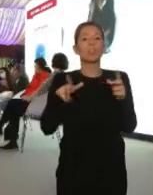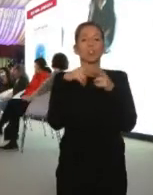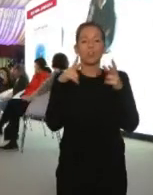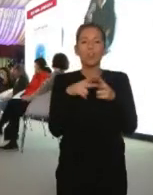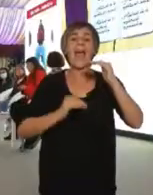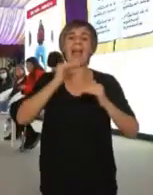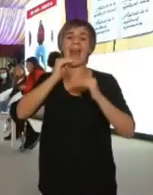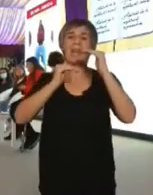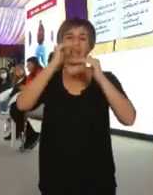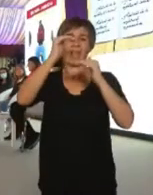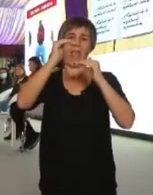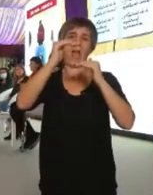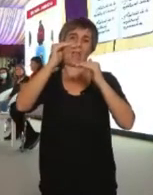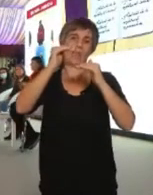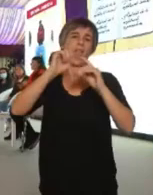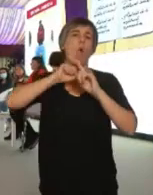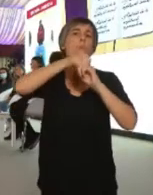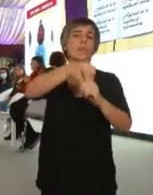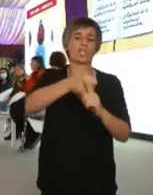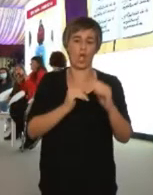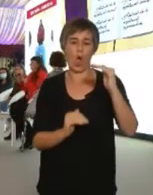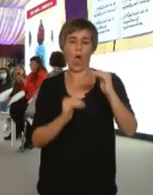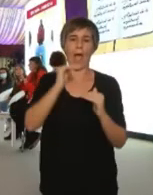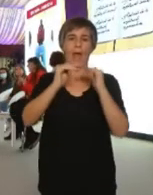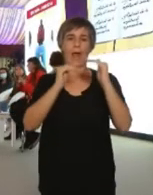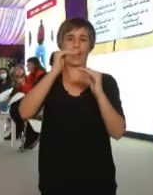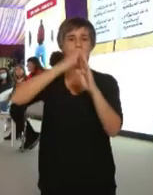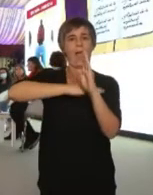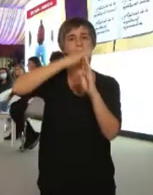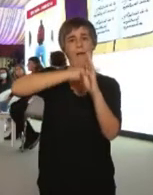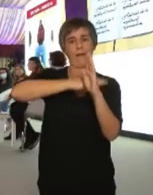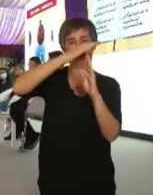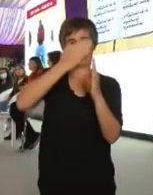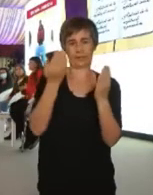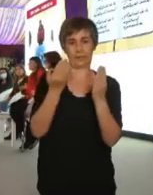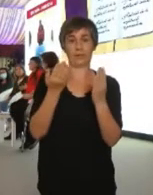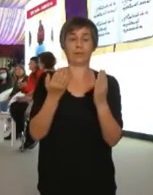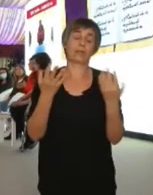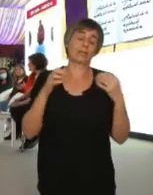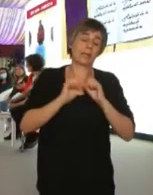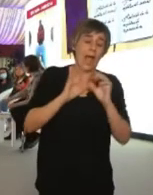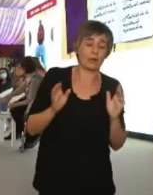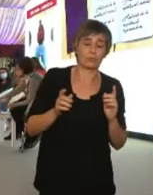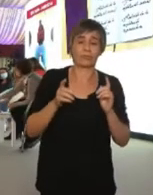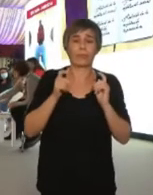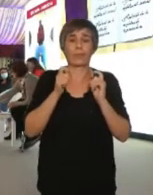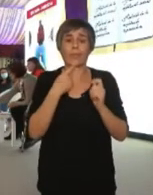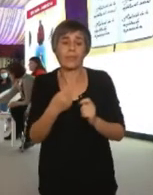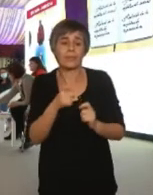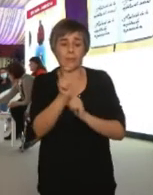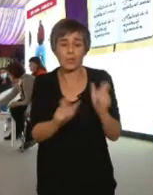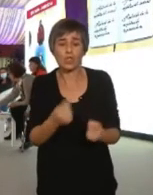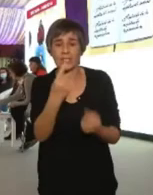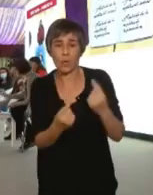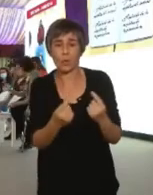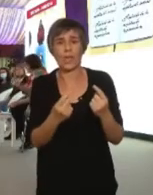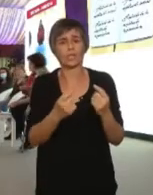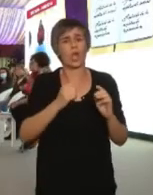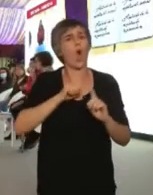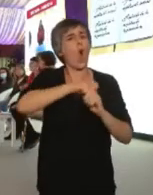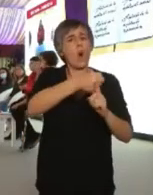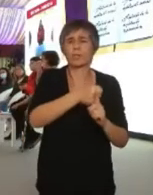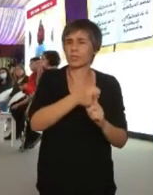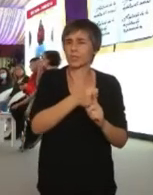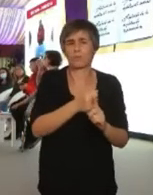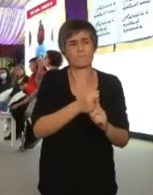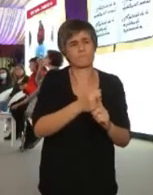Se ti estableces unha xerarquía de opresión porque hai persoas que entendes máis oprimidas, tamén aparece paralelamente en contraposición